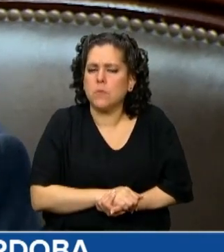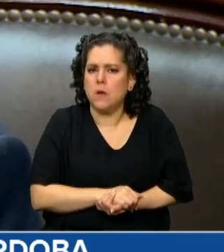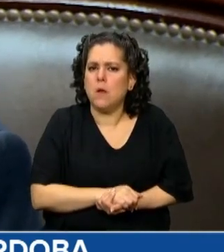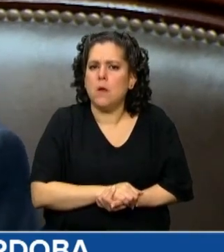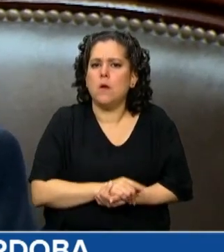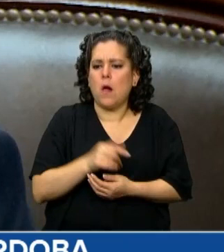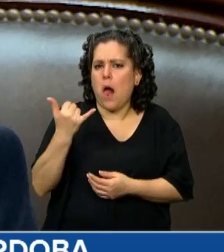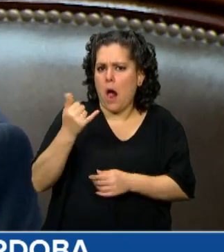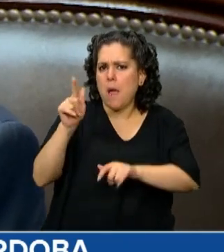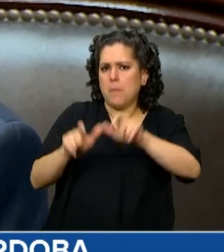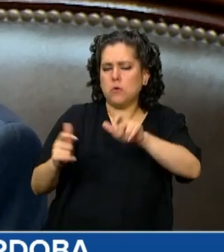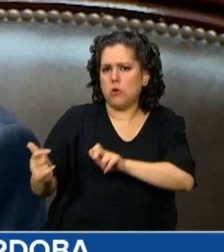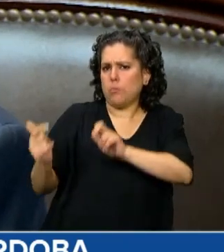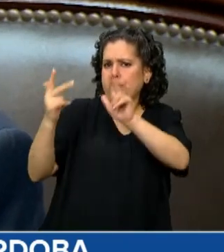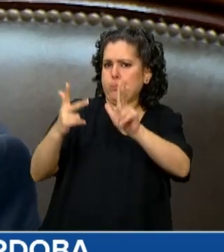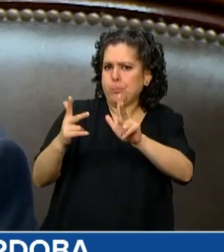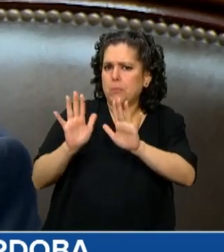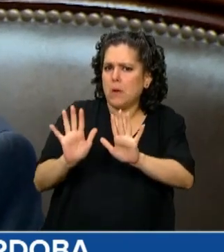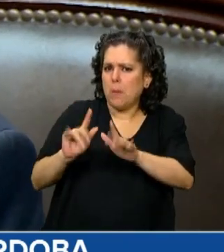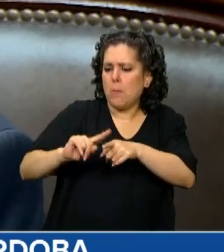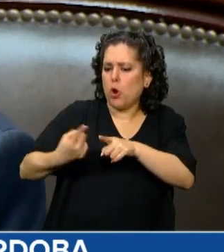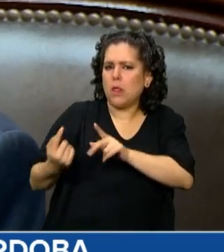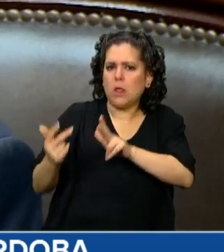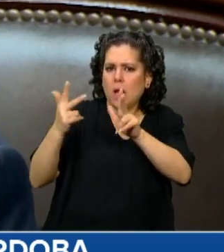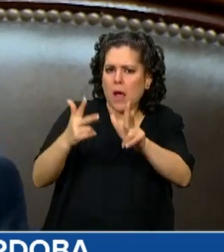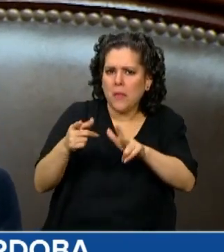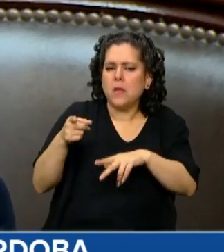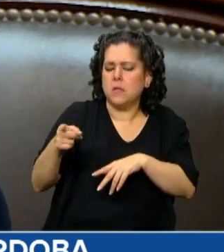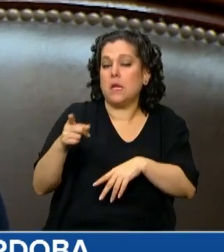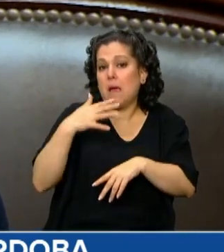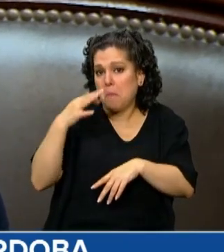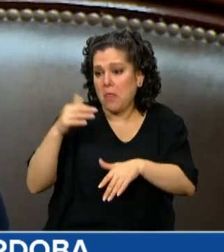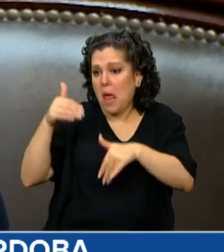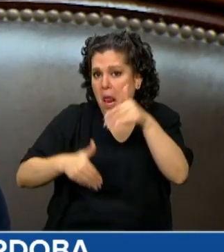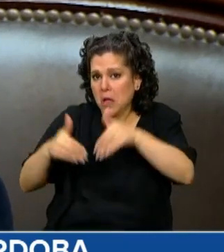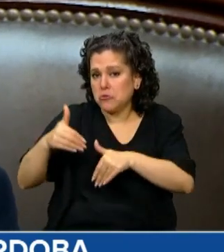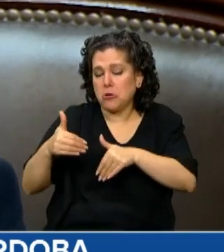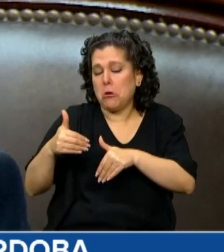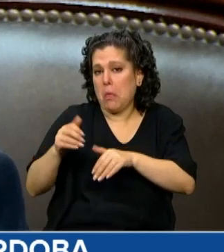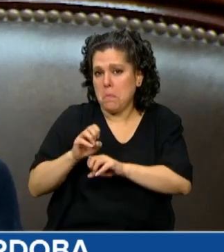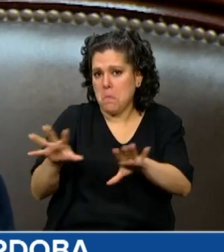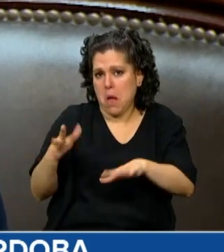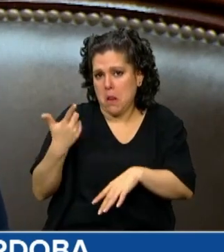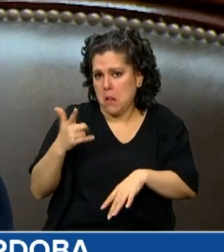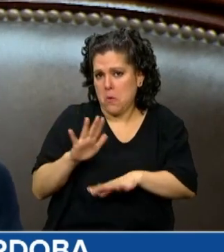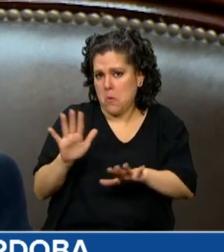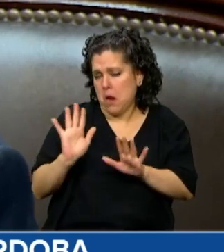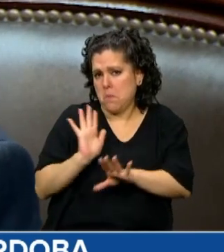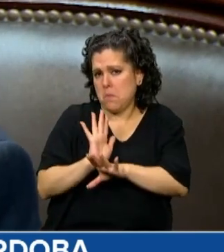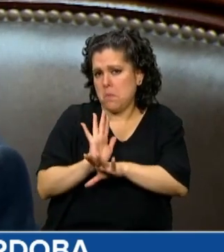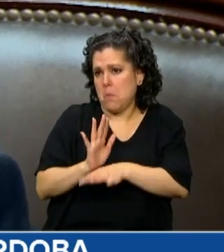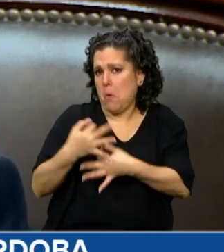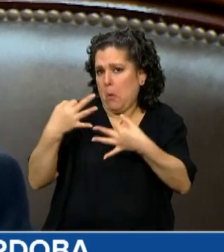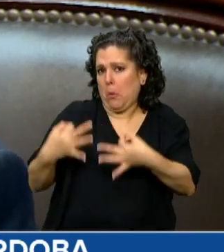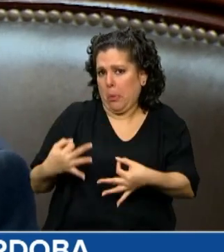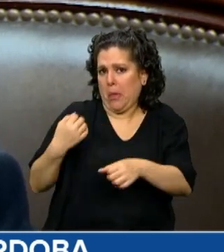aparecen expresiones políticas a las que electoralmente no les va mal, que reivindican